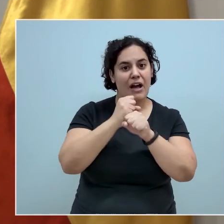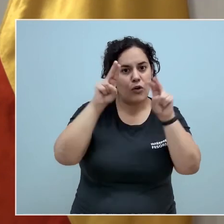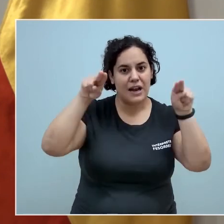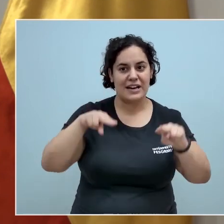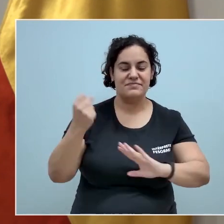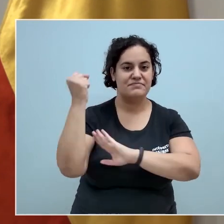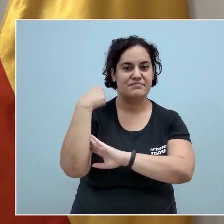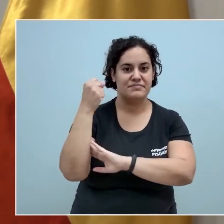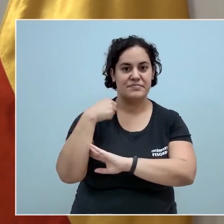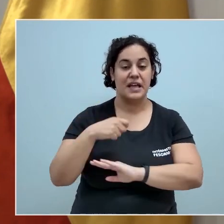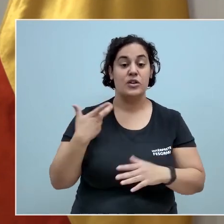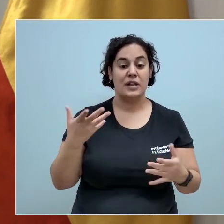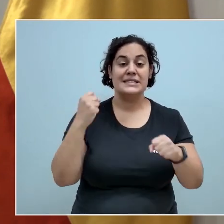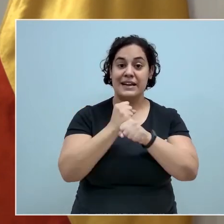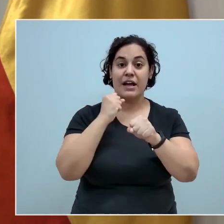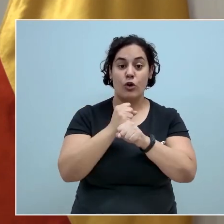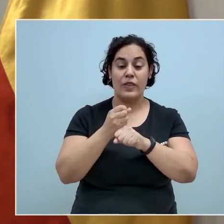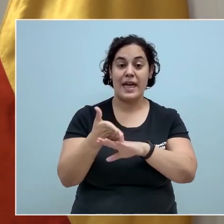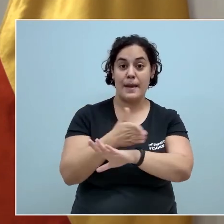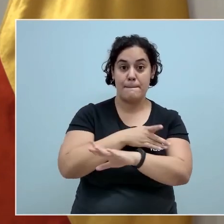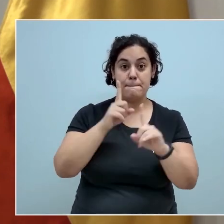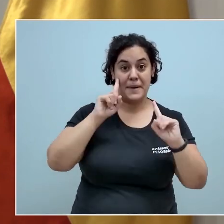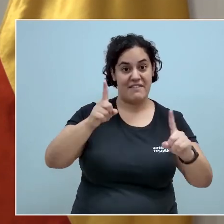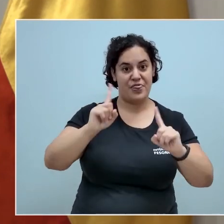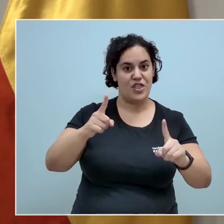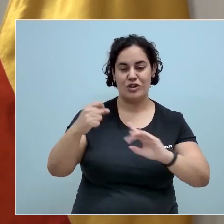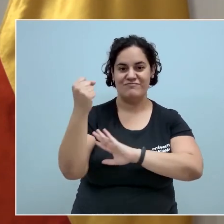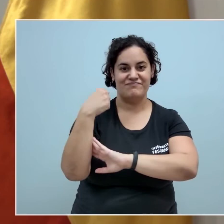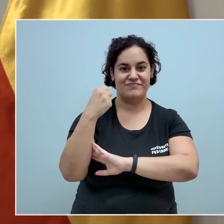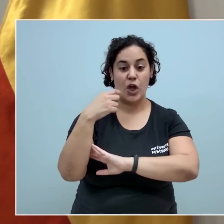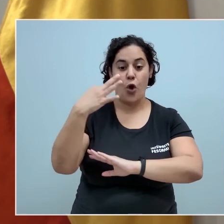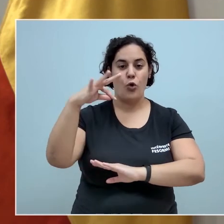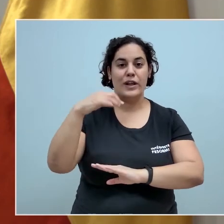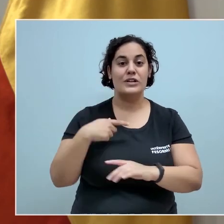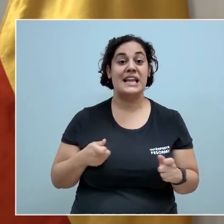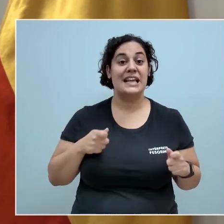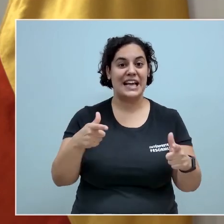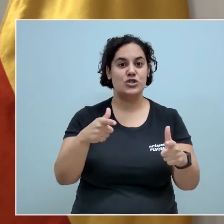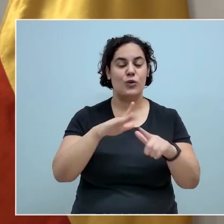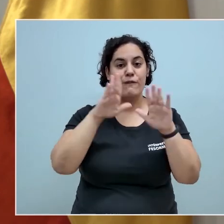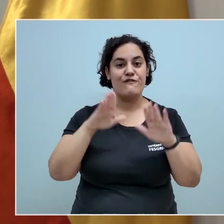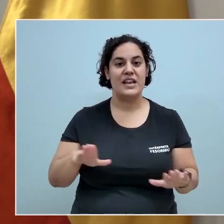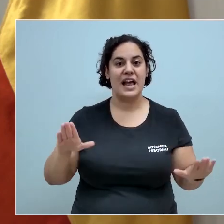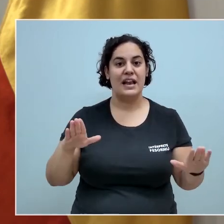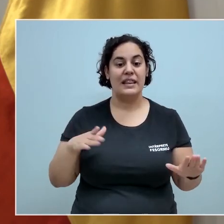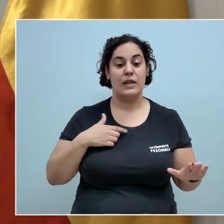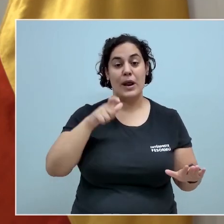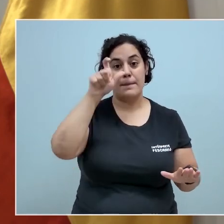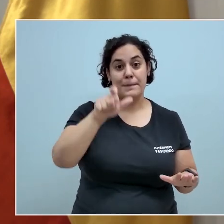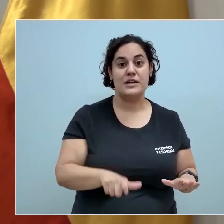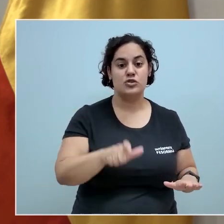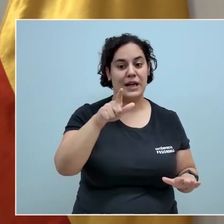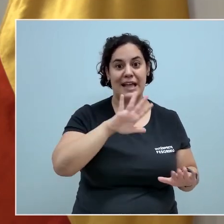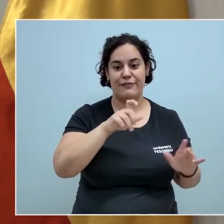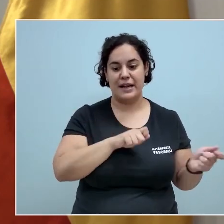residencias. En fin, todo el trabajo de prevención no se tiene en cuenta y nada más que se tiene en cuenta el gasto final de una persona que tiene que, desgraciadamente, que ingresar en